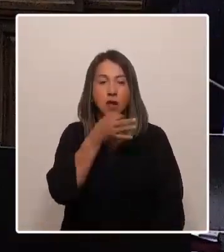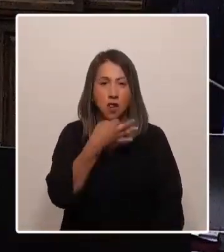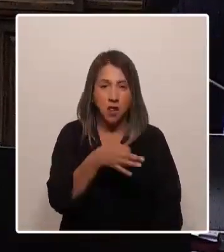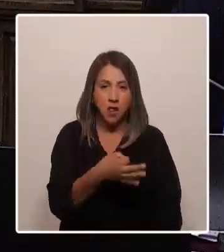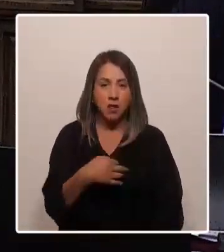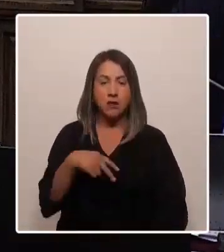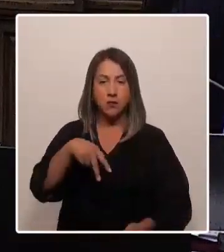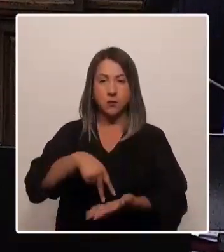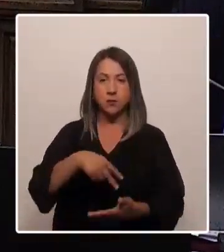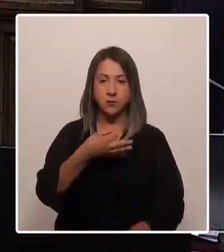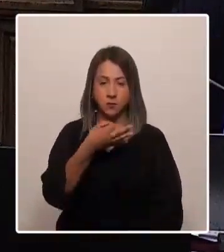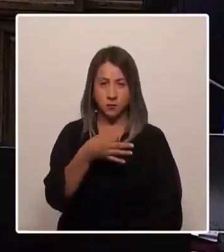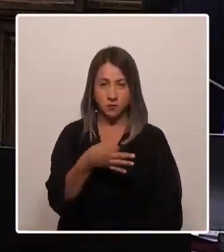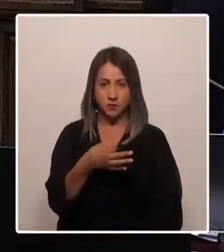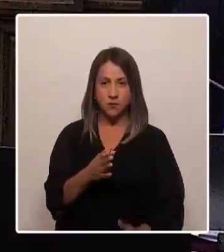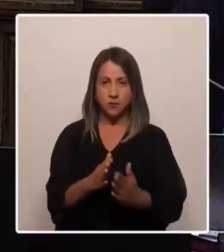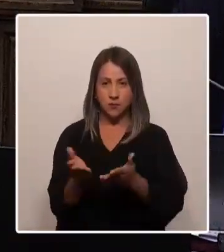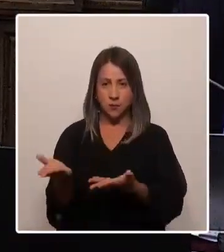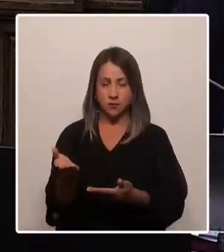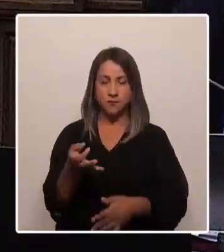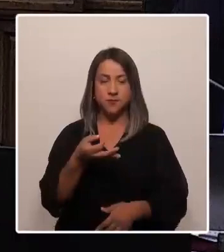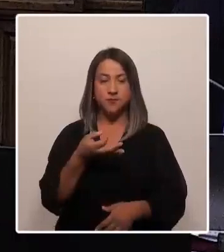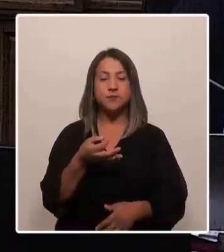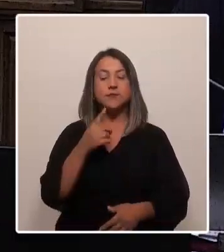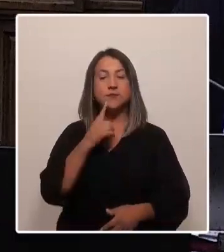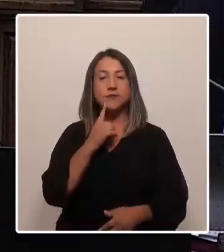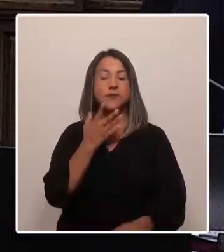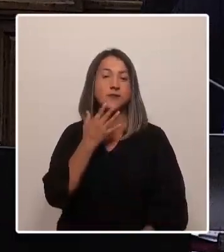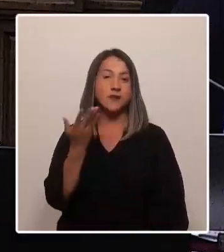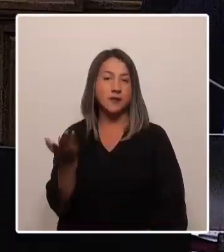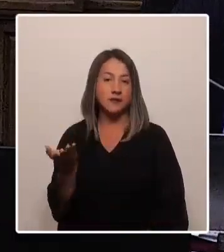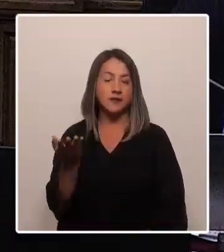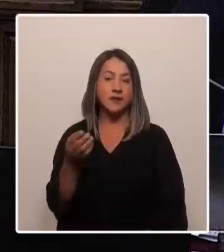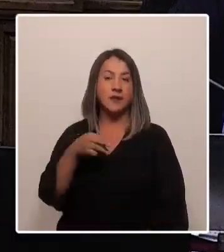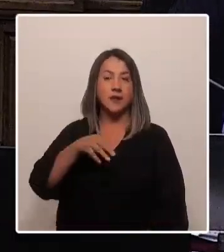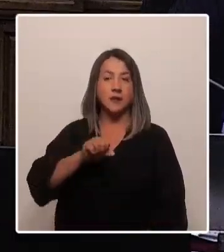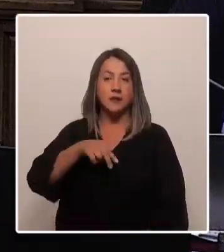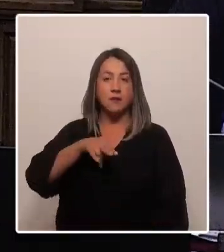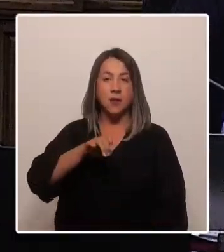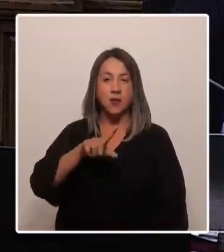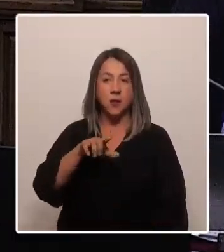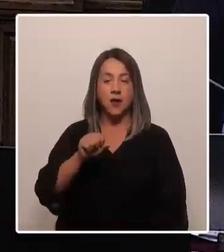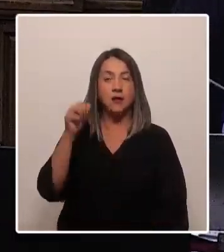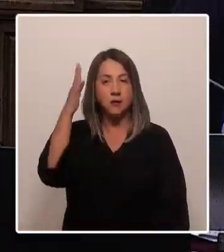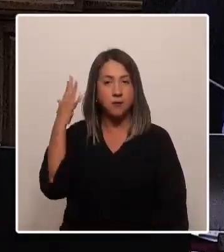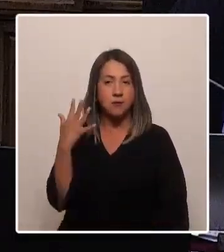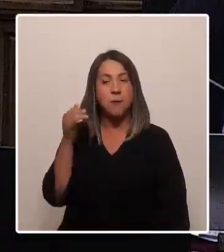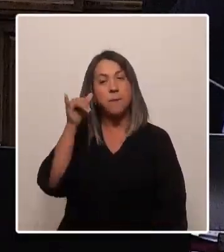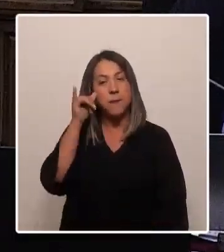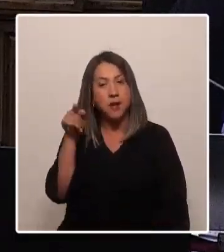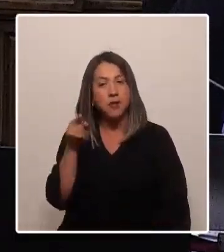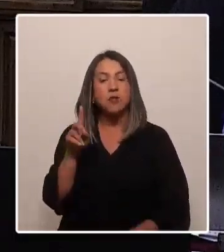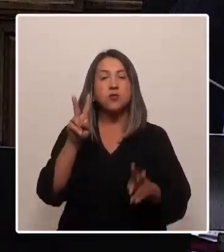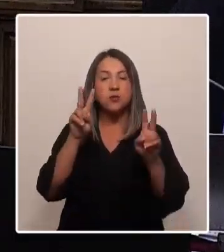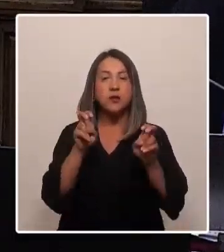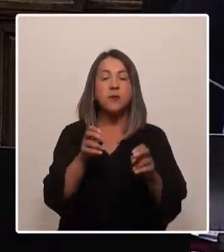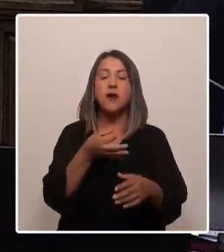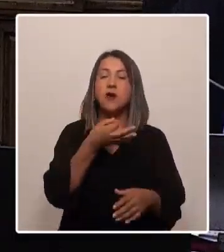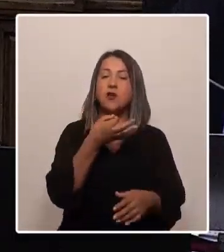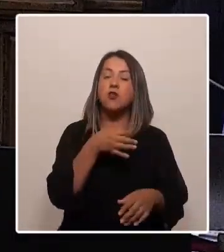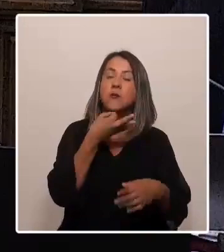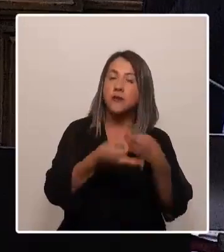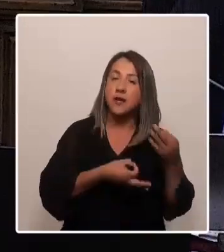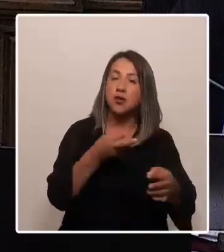favor. Tiene la palabra la convencional Manuela Arroyo. Perdón, por un punto reglamentario ha pedido la palabra